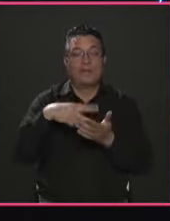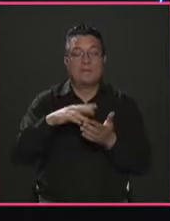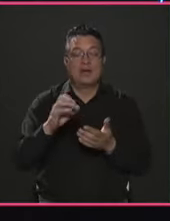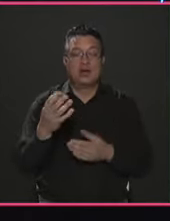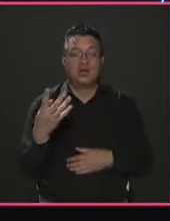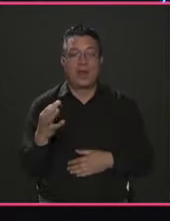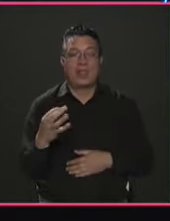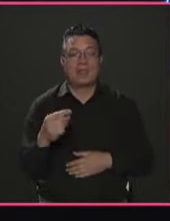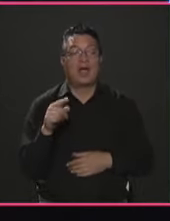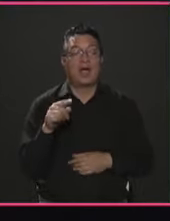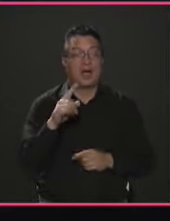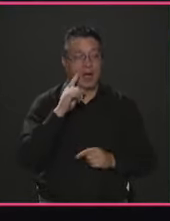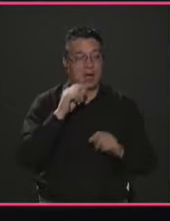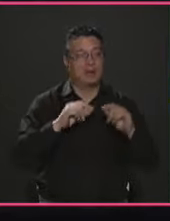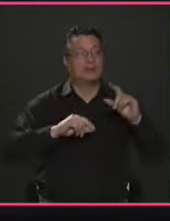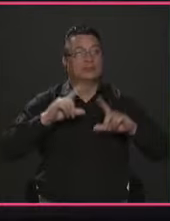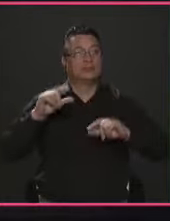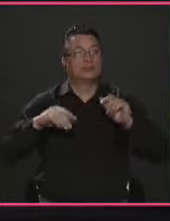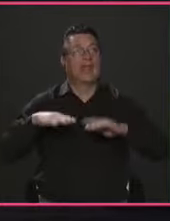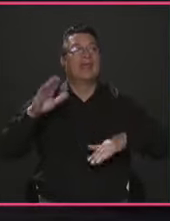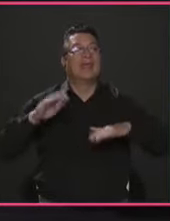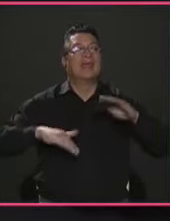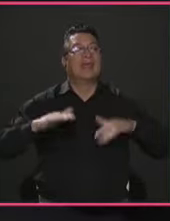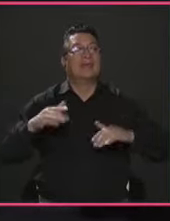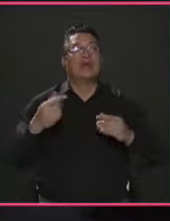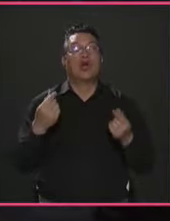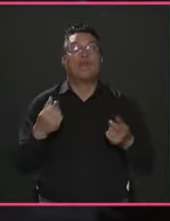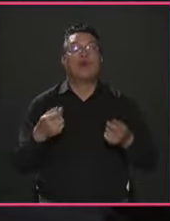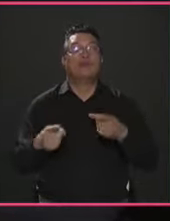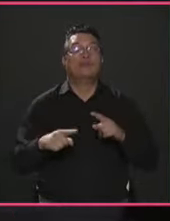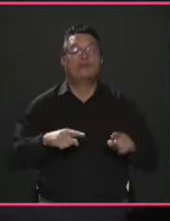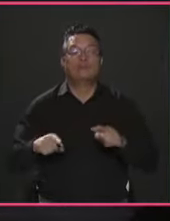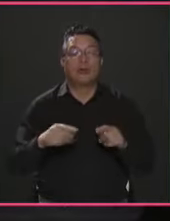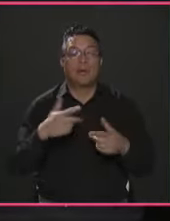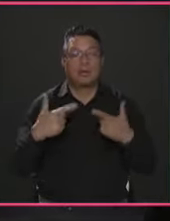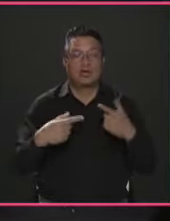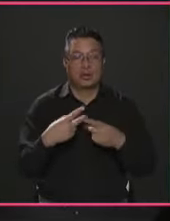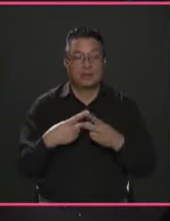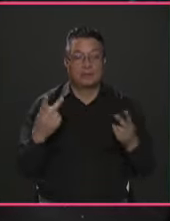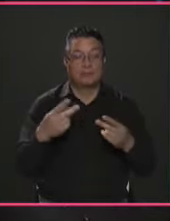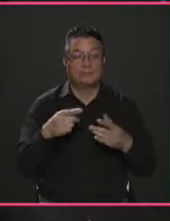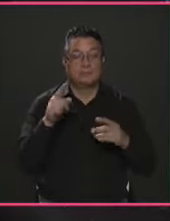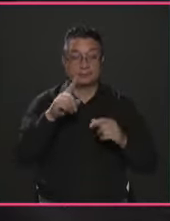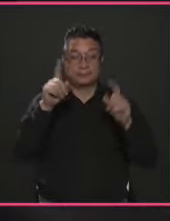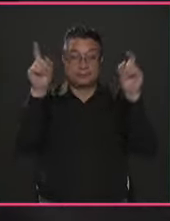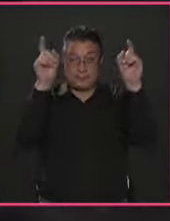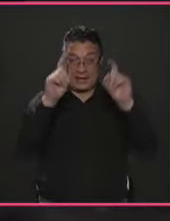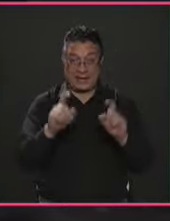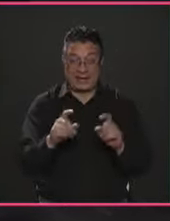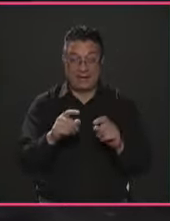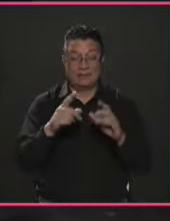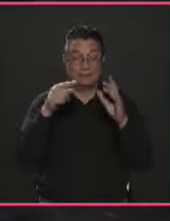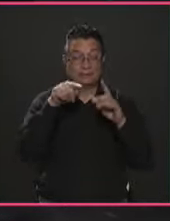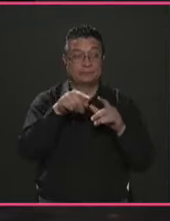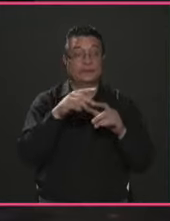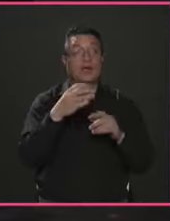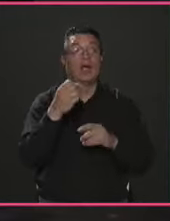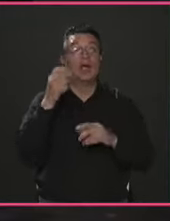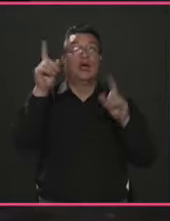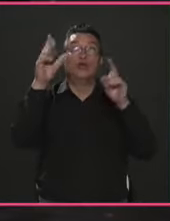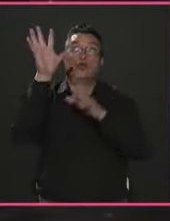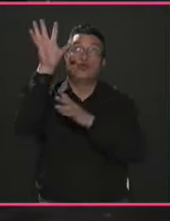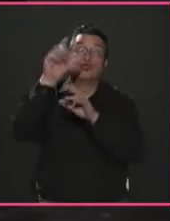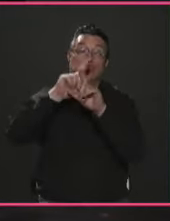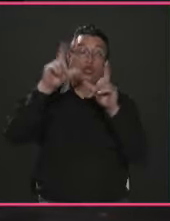genera rangos porque depende de cómo actúen las políticas públicas la energía fotovoltaica entre 2,5 y TR